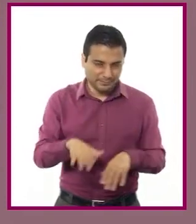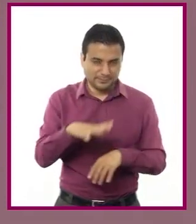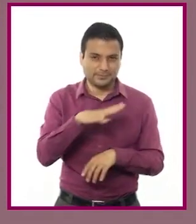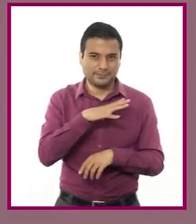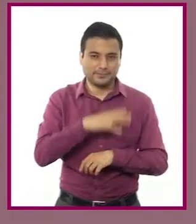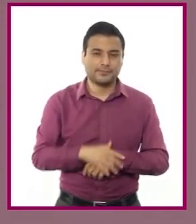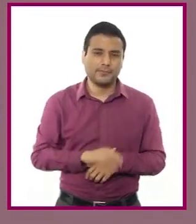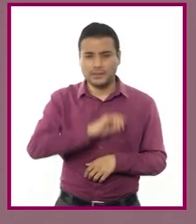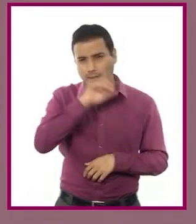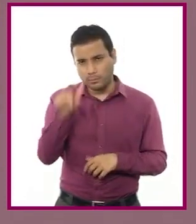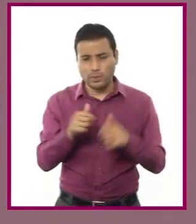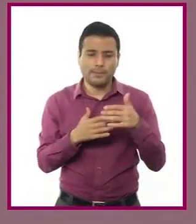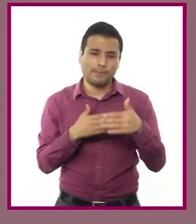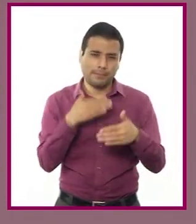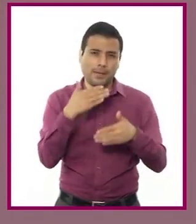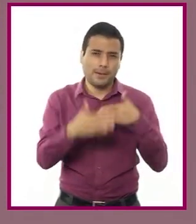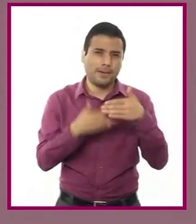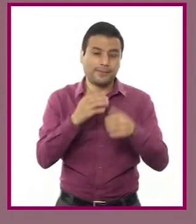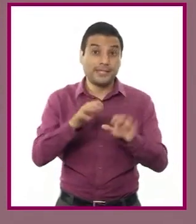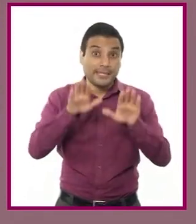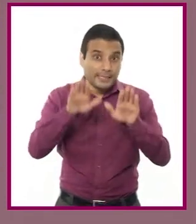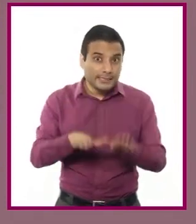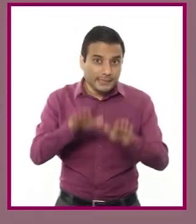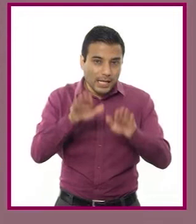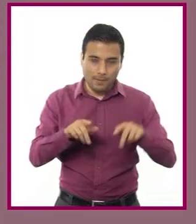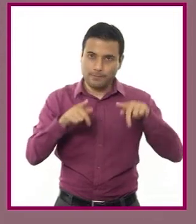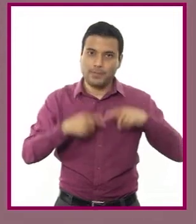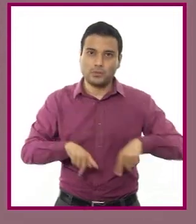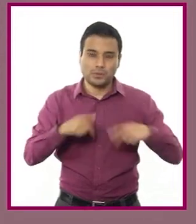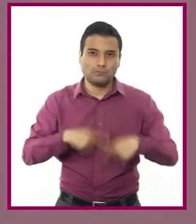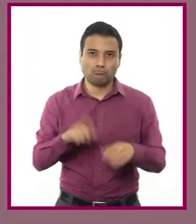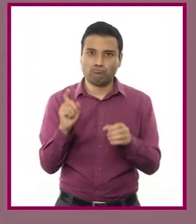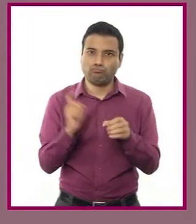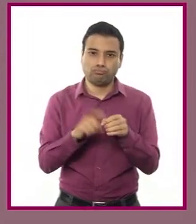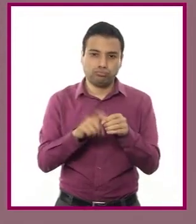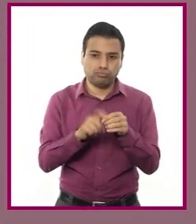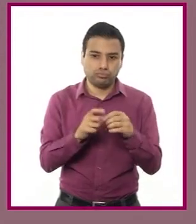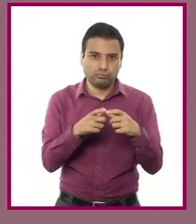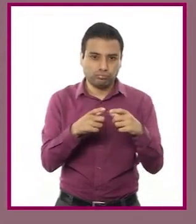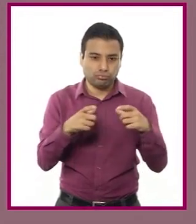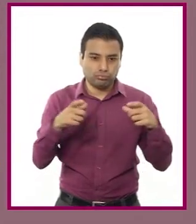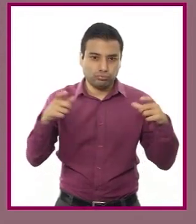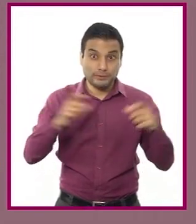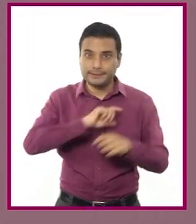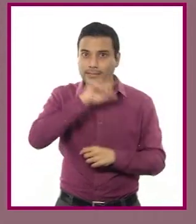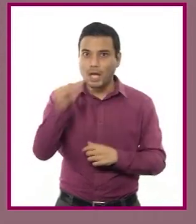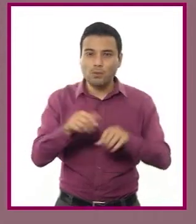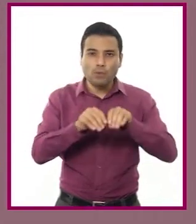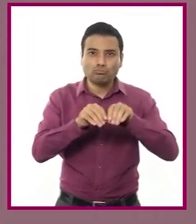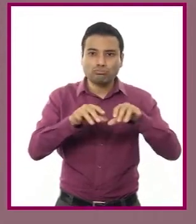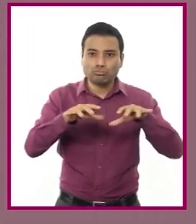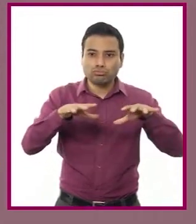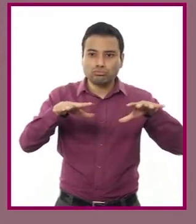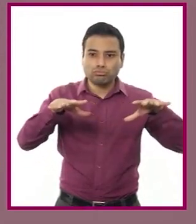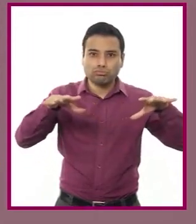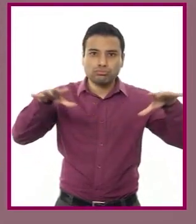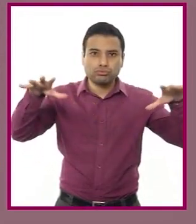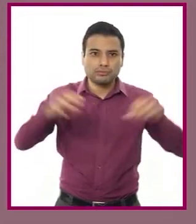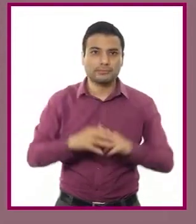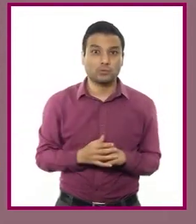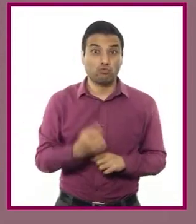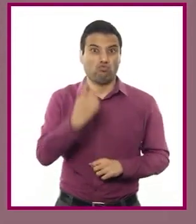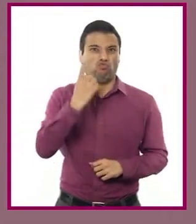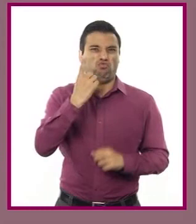Con el paso del tiempo, el Islam ganó adeptos en toda Arabia y luego continuó su expansión hasta convertirse en una de